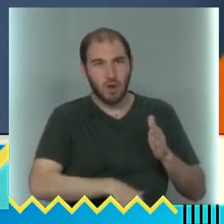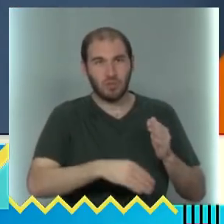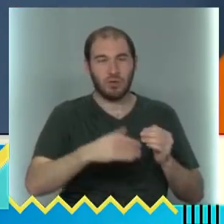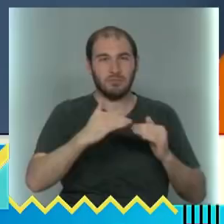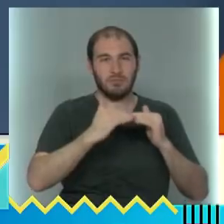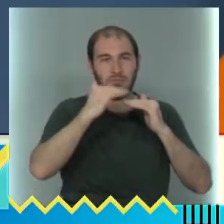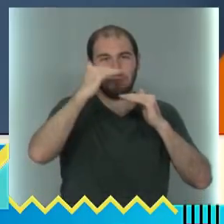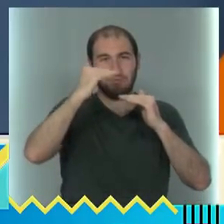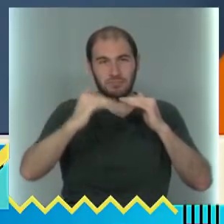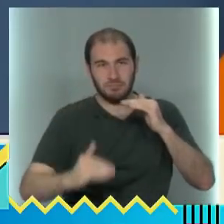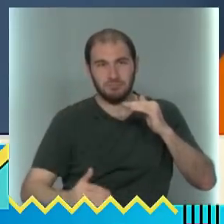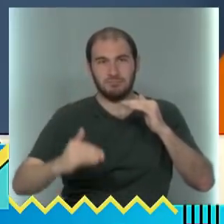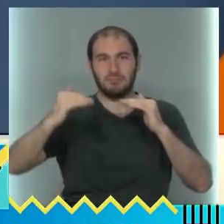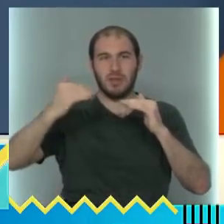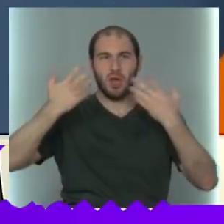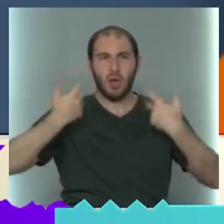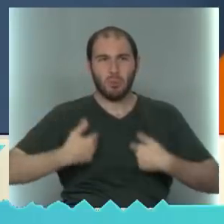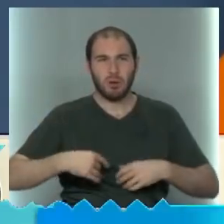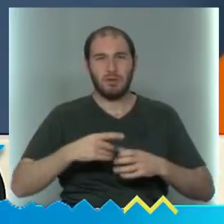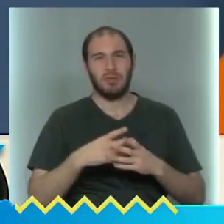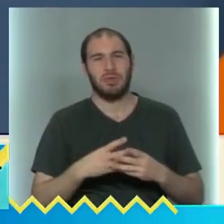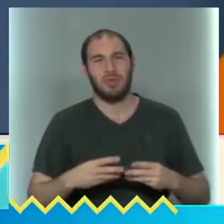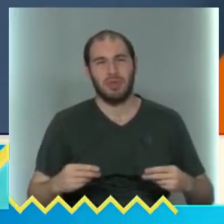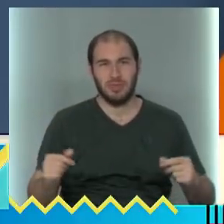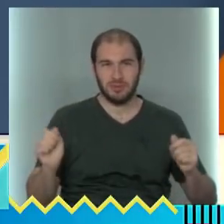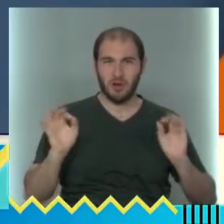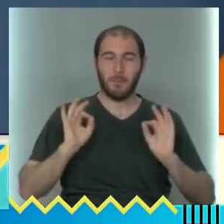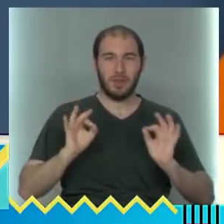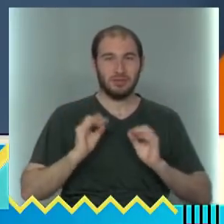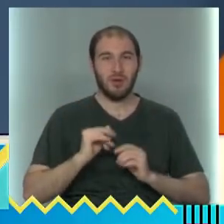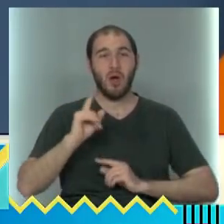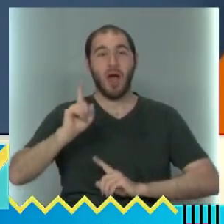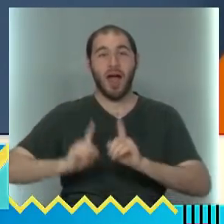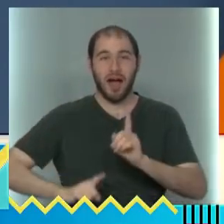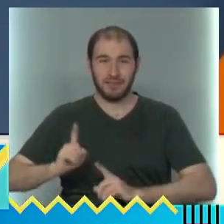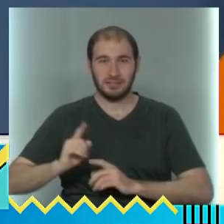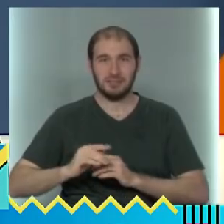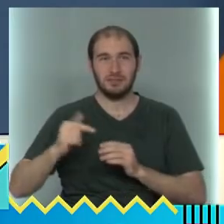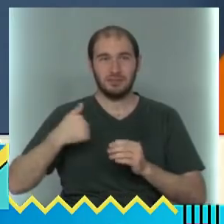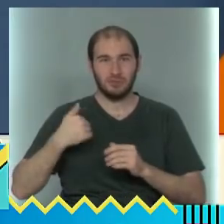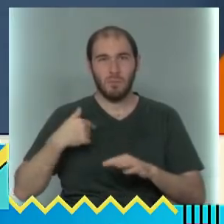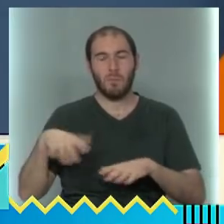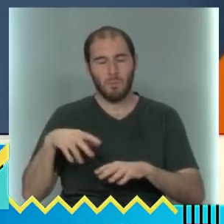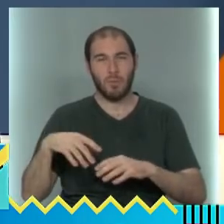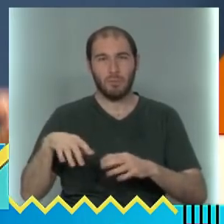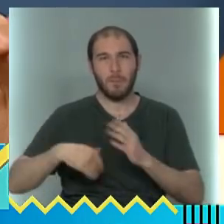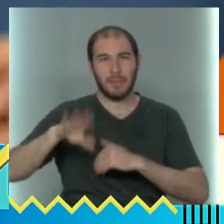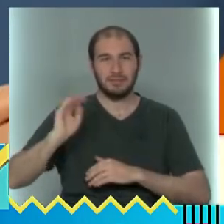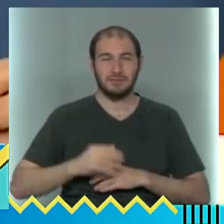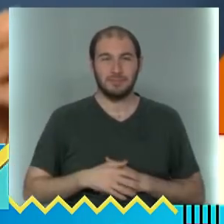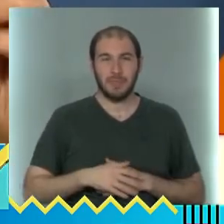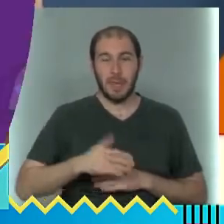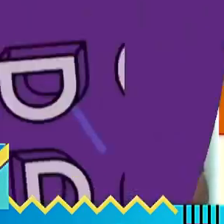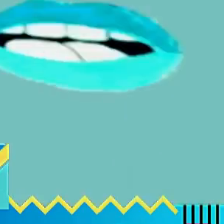más superficiales, estadios en los que mi cuerpo se relaja totalmente, y hay estadios en los que yo me puedo mover un poco más.